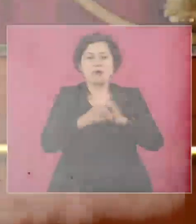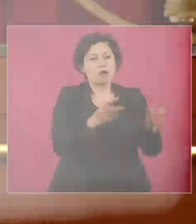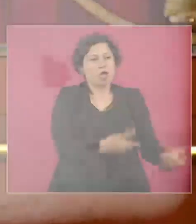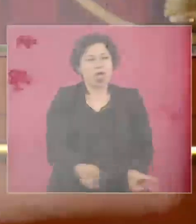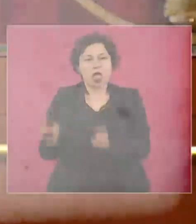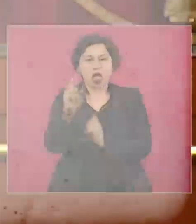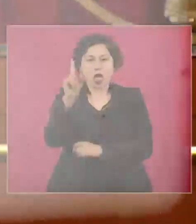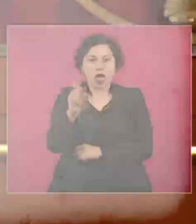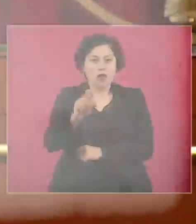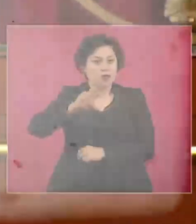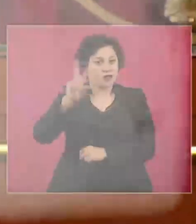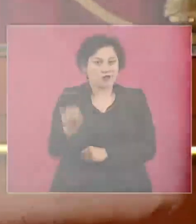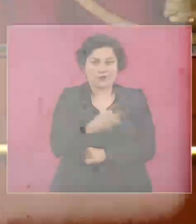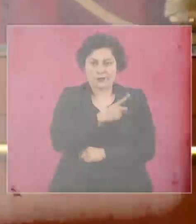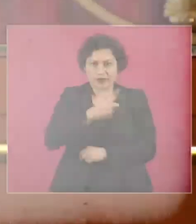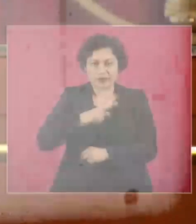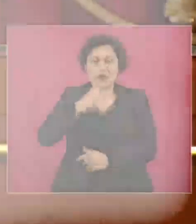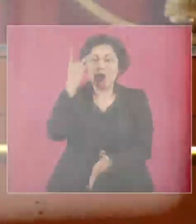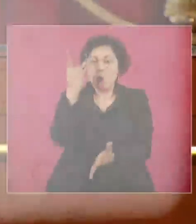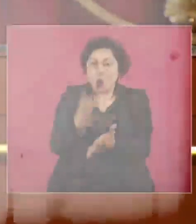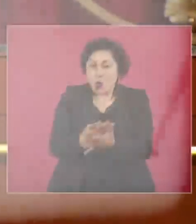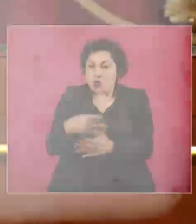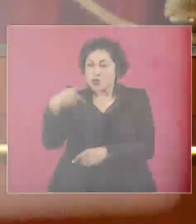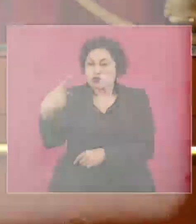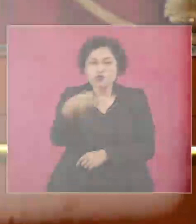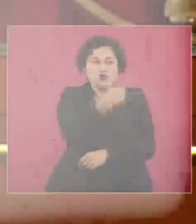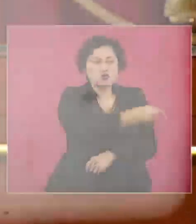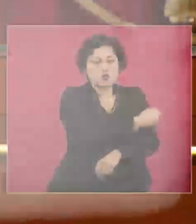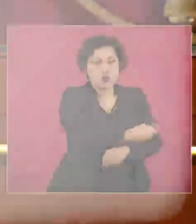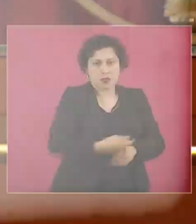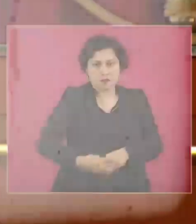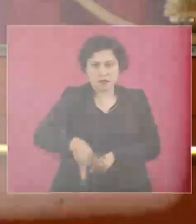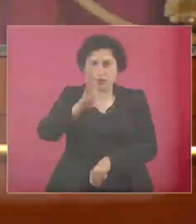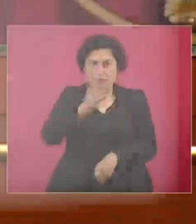9. Prohibir el comercio